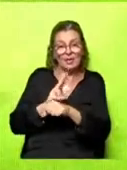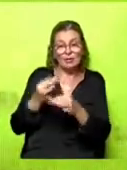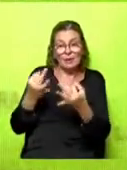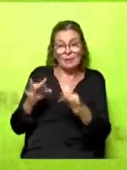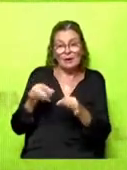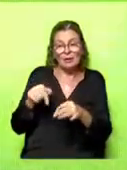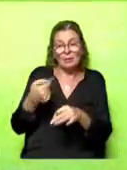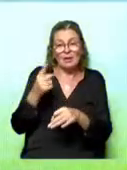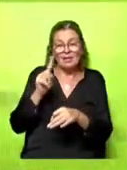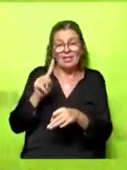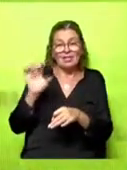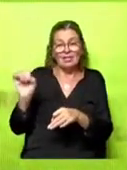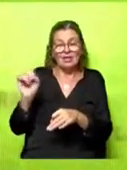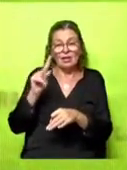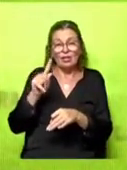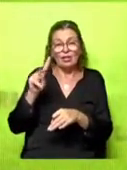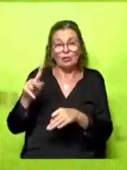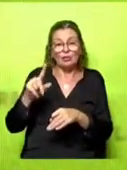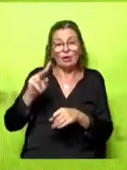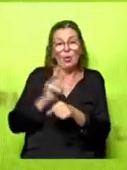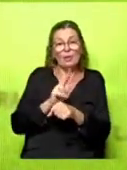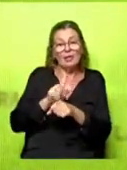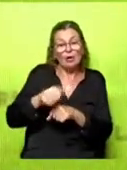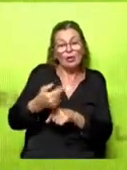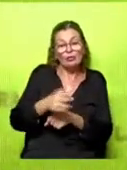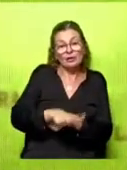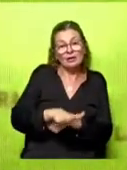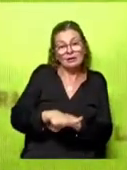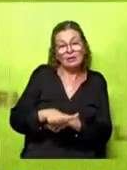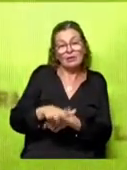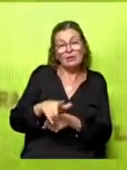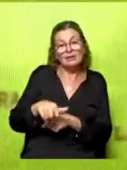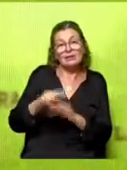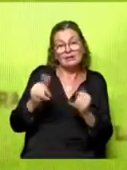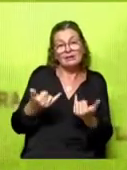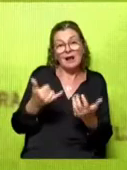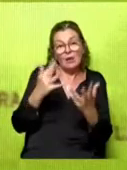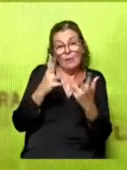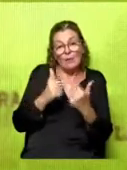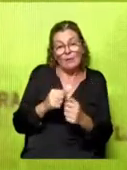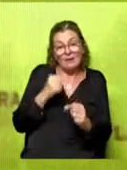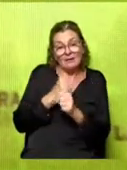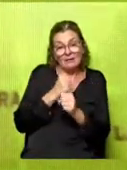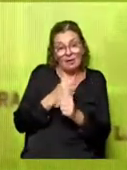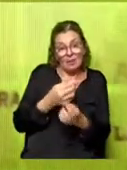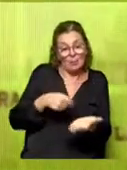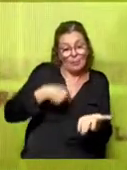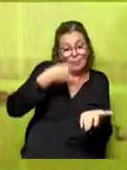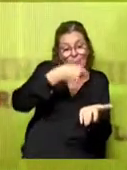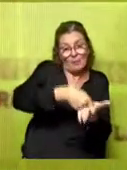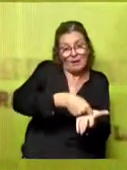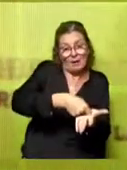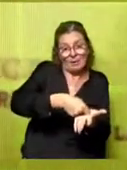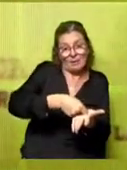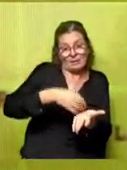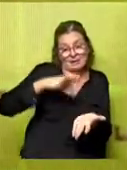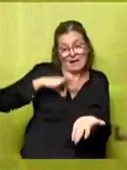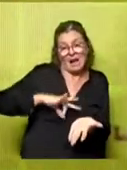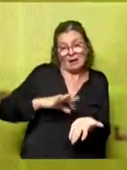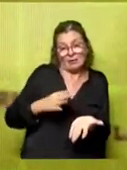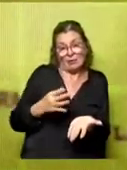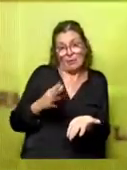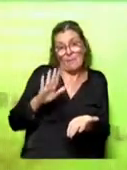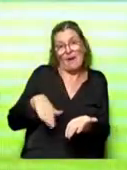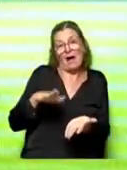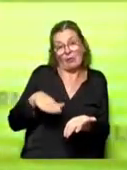los 10, 12 cuidando a otros niños, ya como forma de empleo, porque nos daban un dinero que era